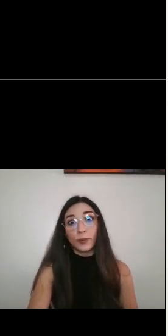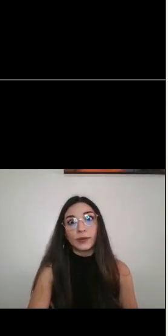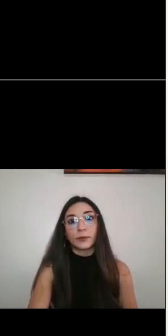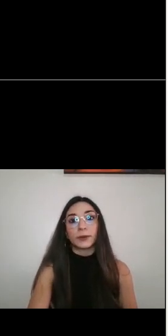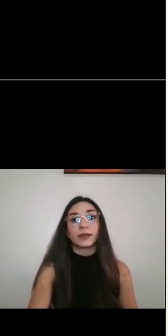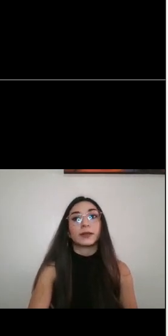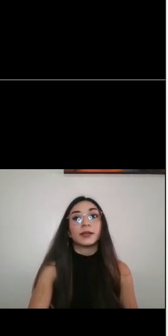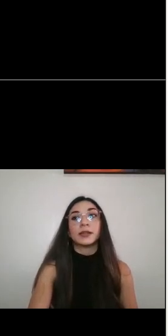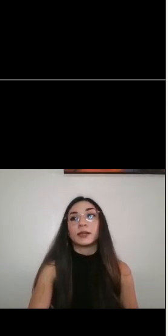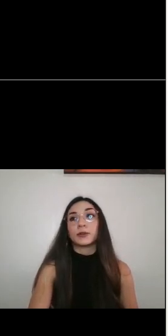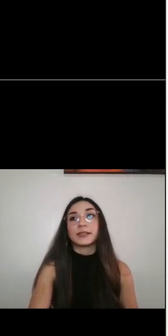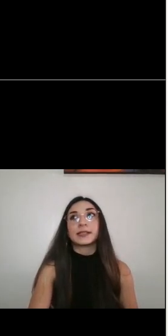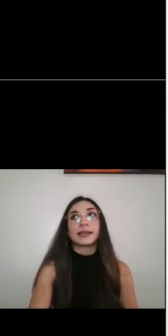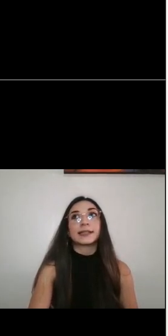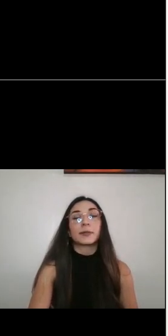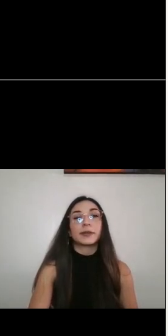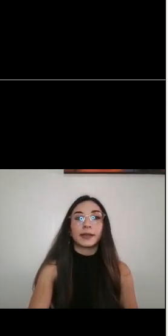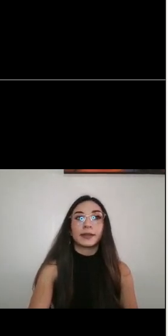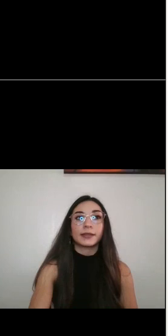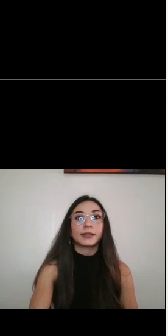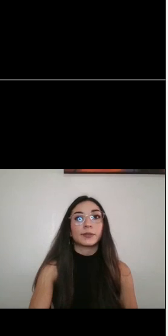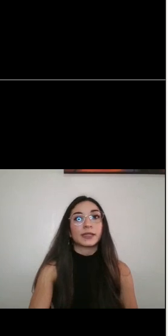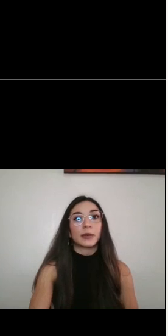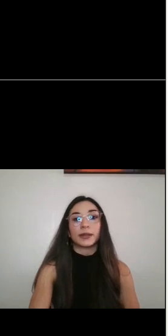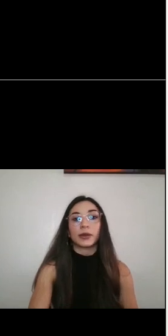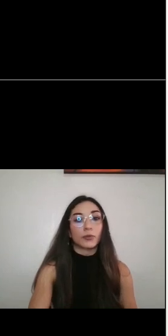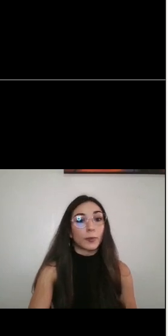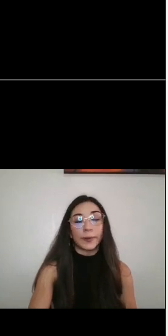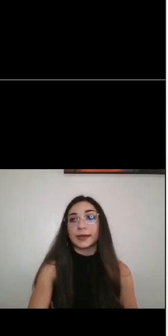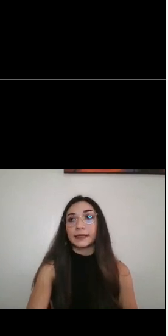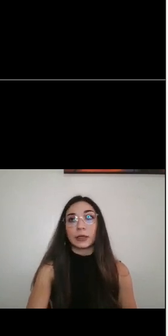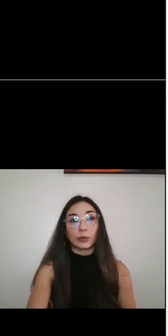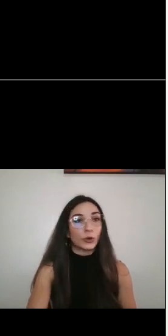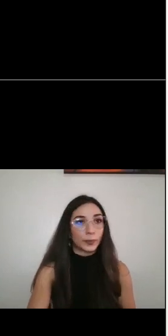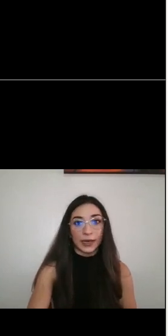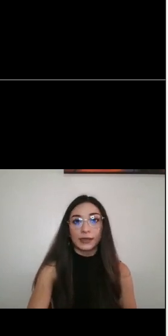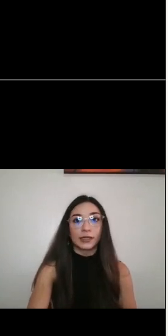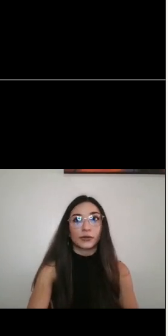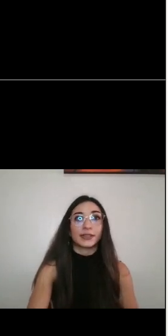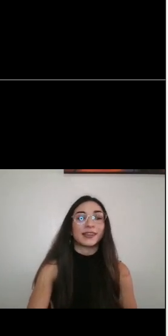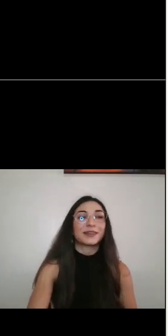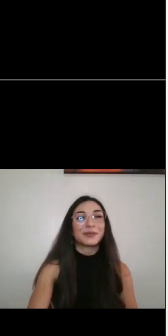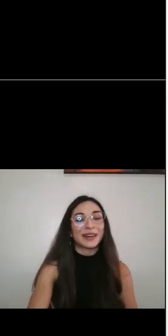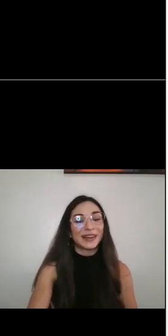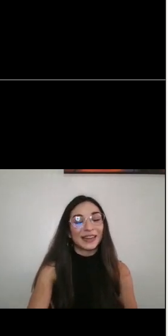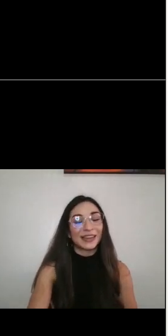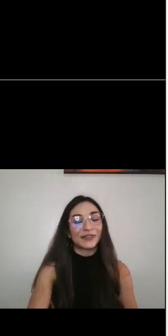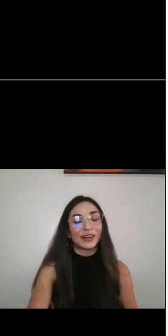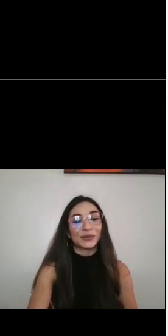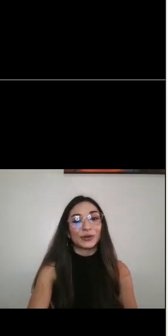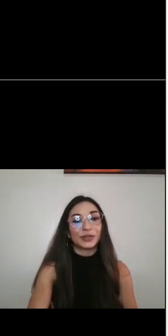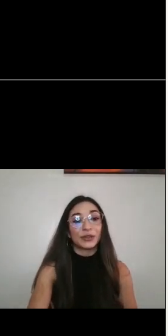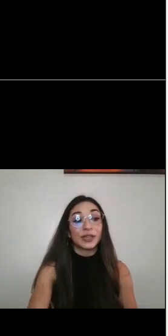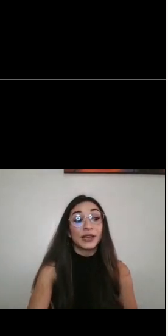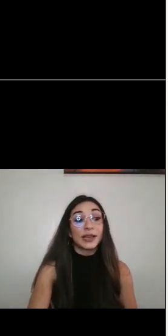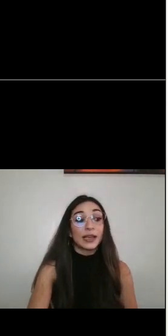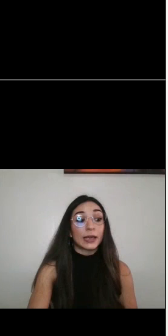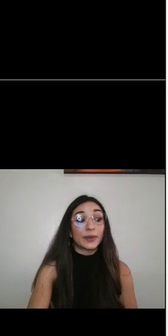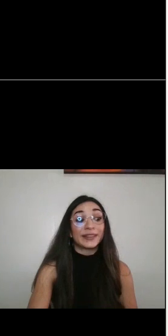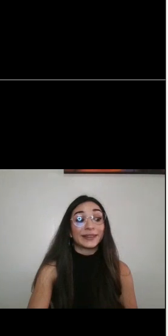súper importante. Entonces, hay que estar pendientes, especialmente como papás y, bueno, pediatras o los que están en primera línea en relación con los